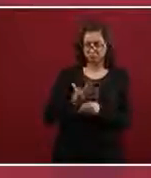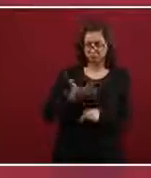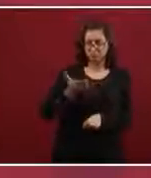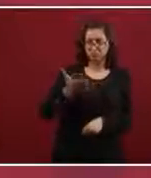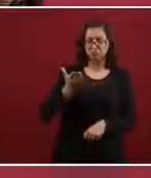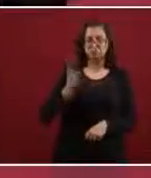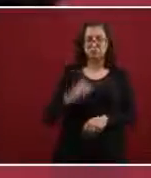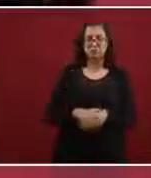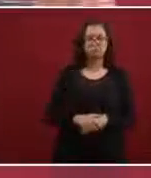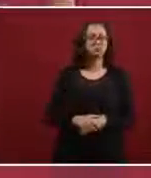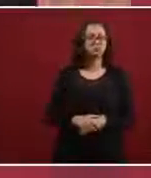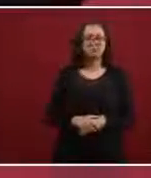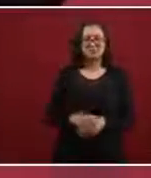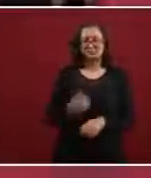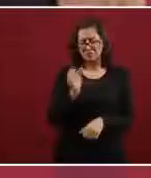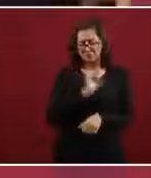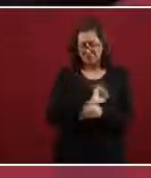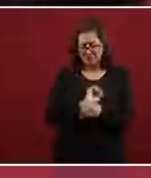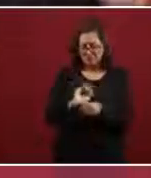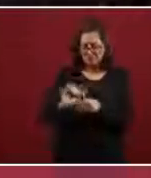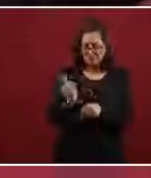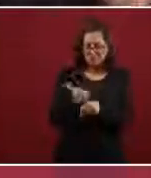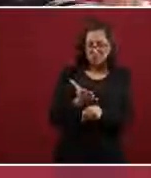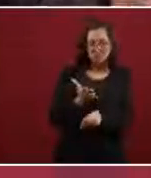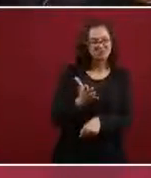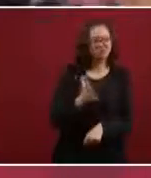me ponen unas rocas,